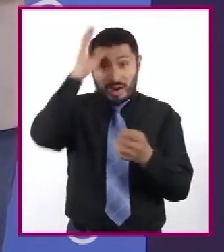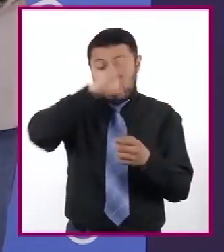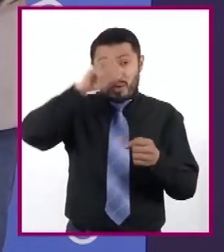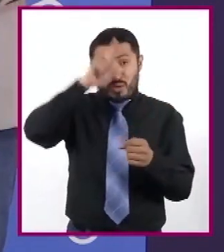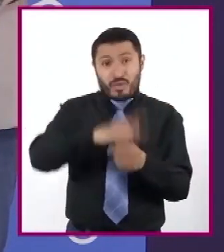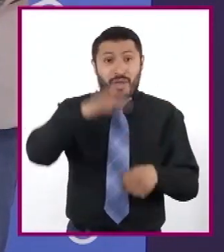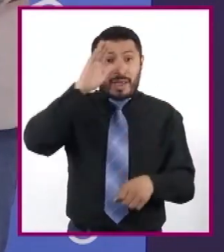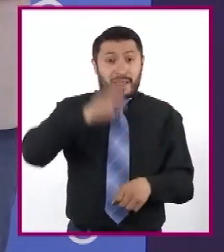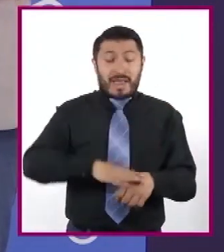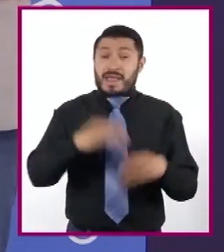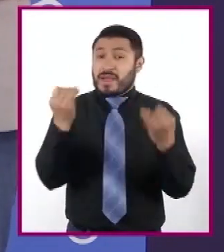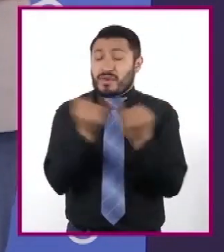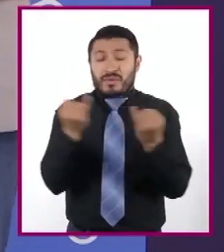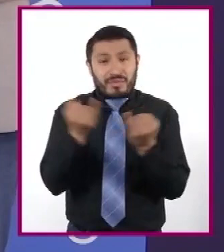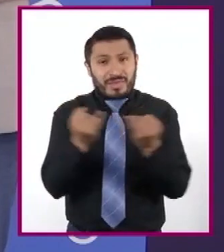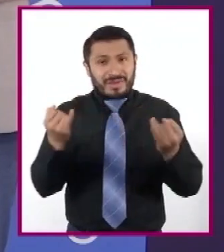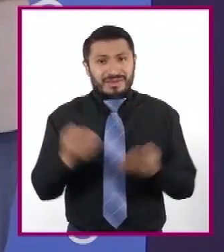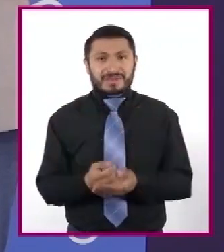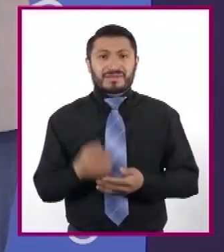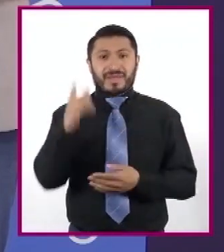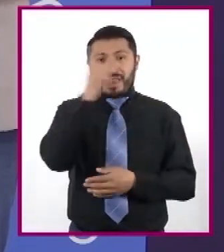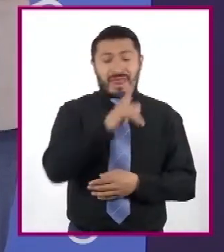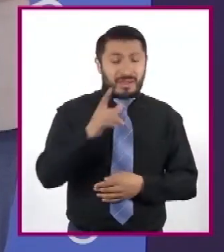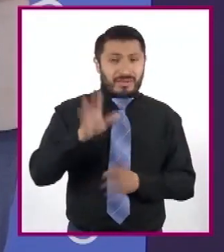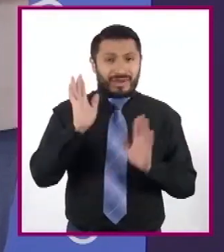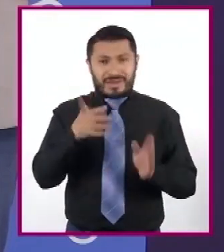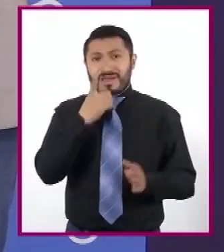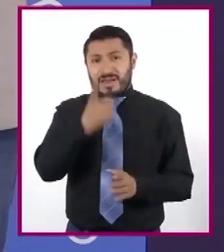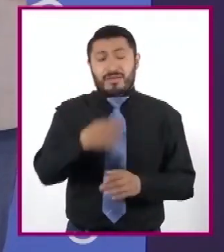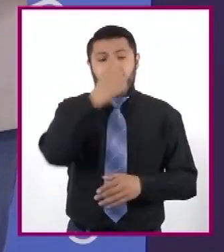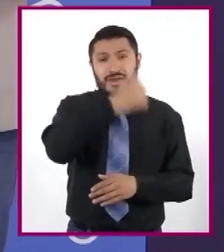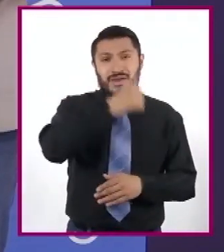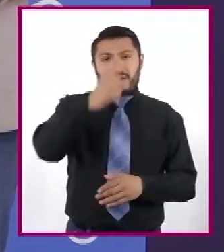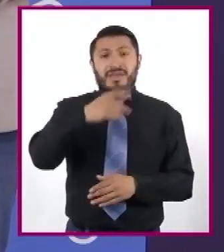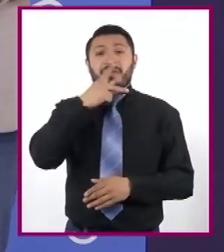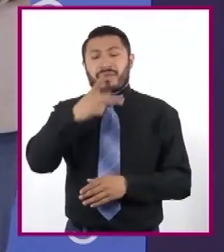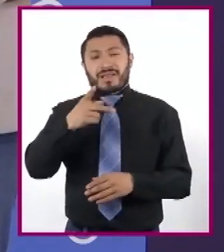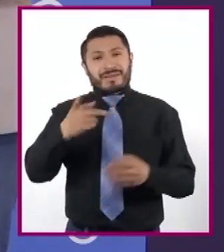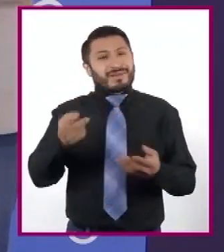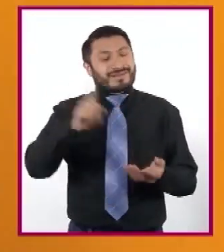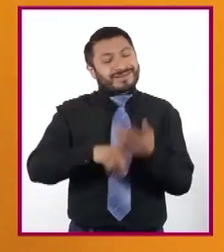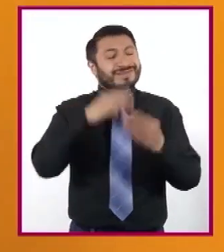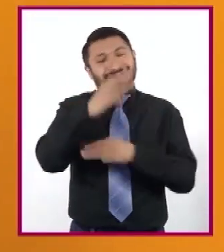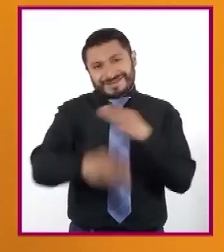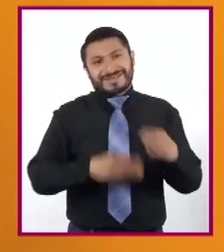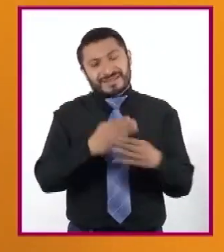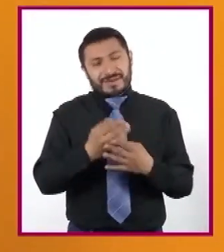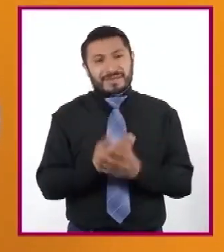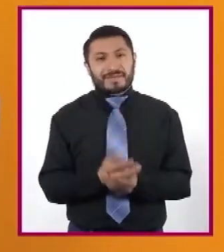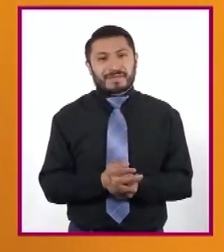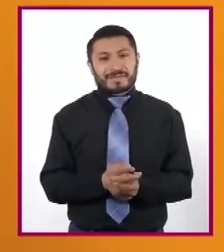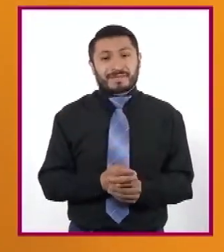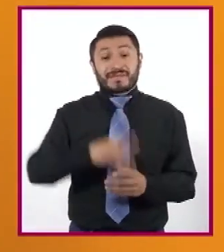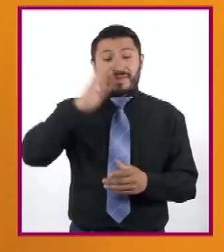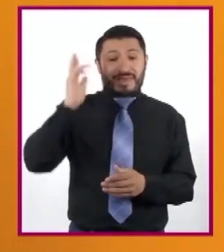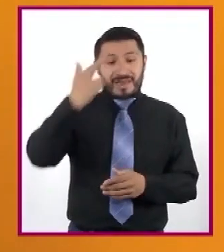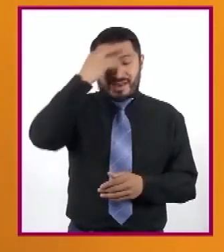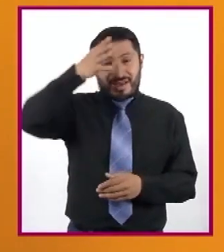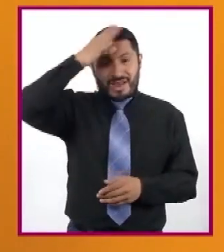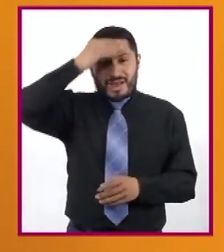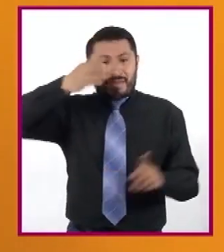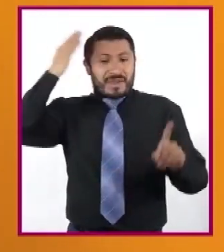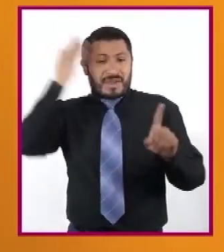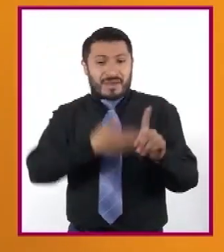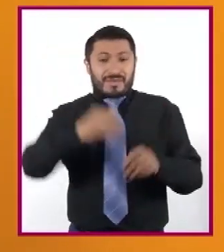la lengua. Como lo hemos mencionado, cada palabra es un mundo. Recuerden que el aprendizaje